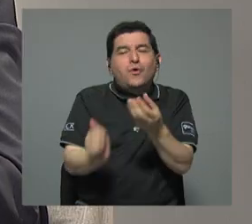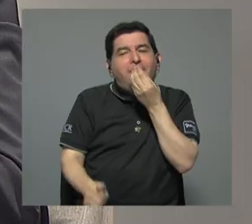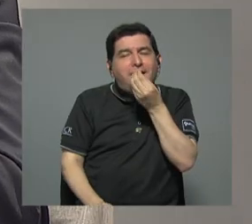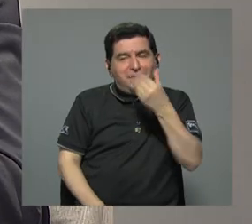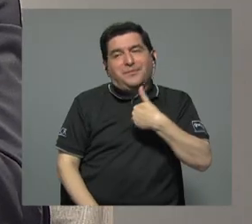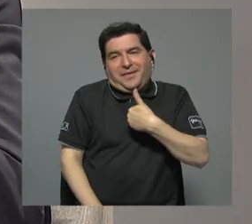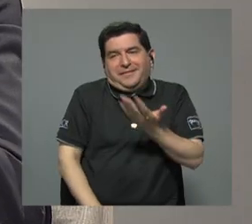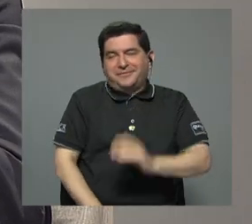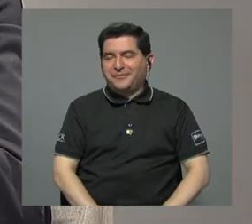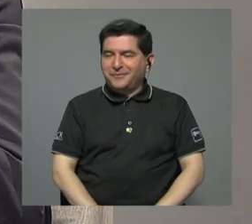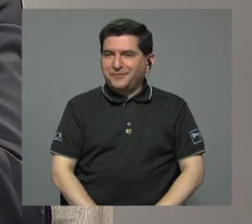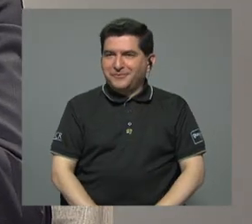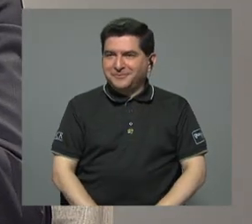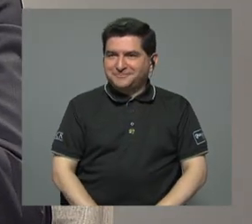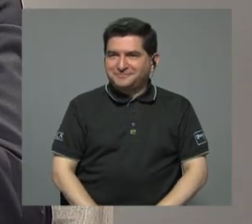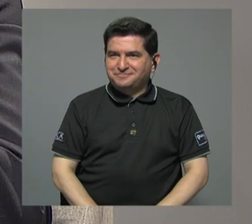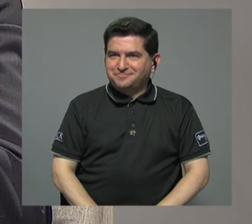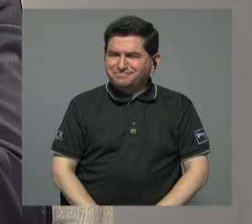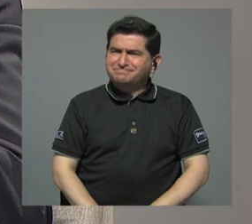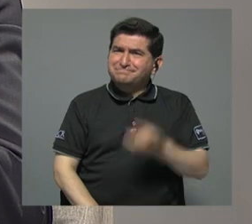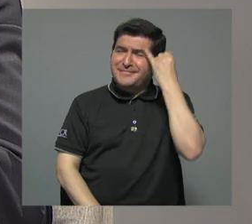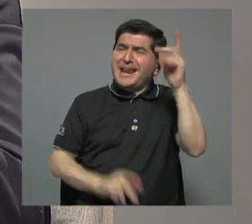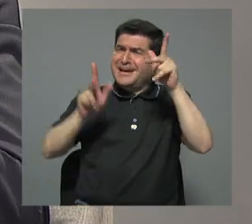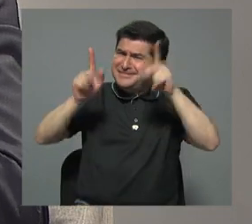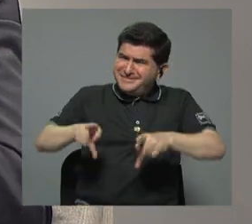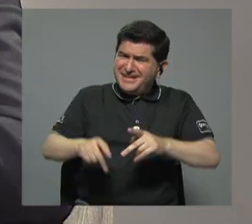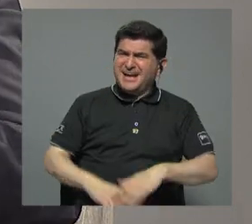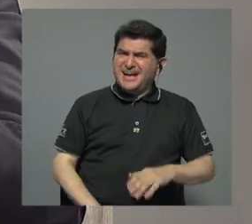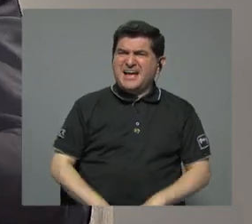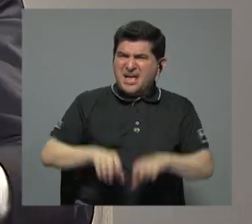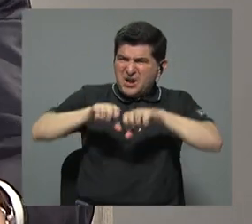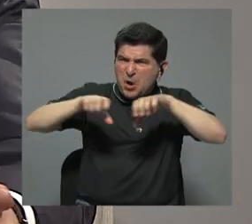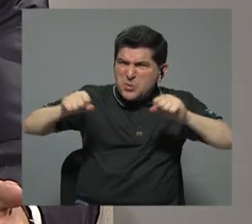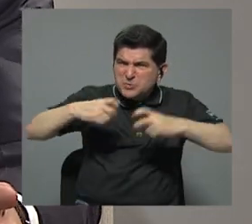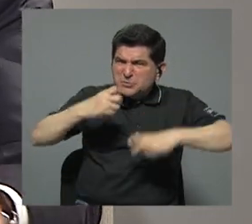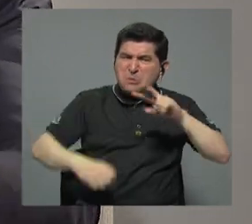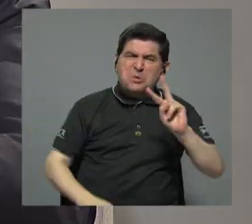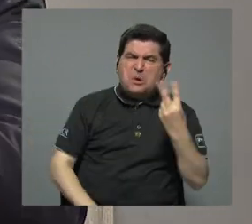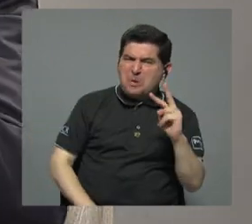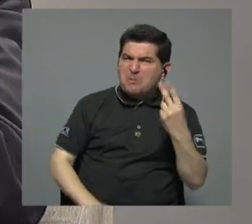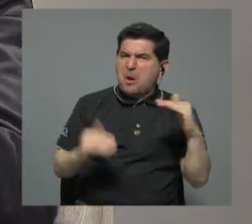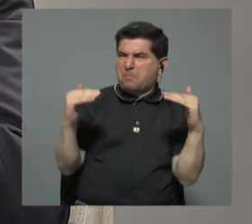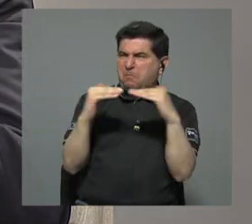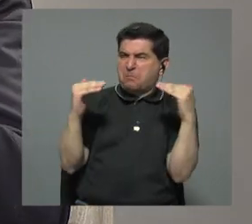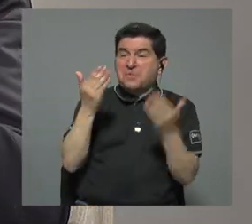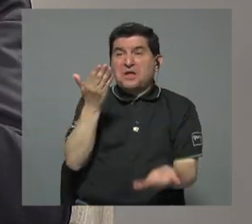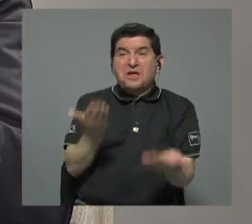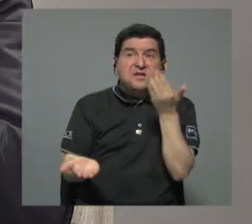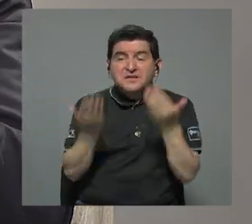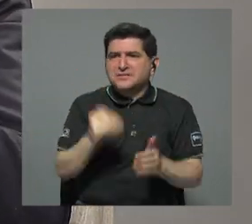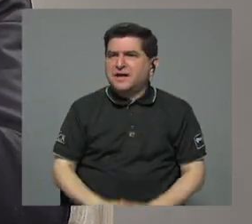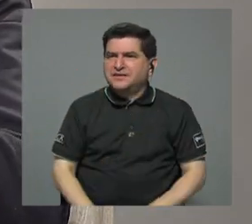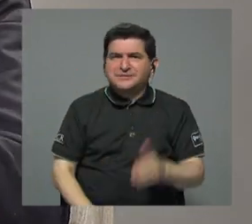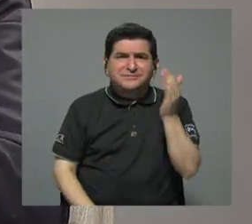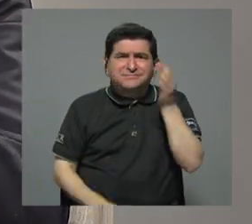lleno la idea de la gente de que la corrupción es un problema secundario es quizás porque no le han sabido explicar qué parte